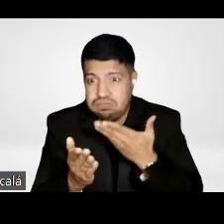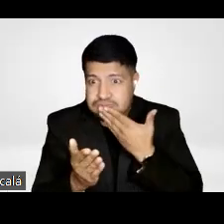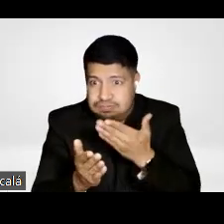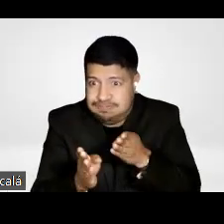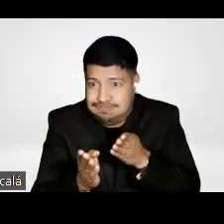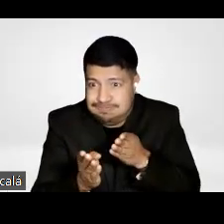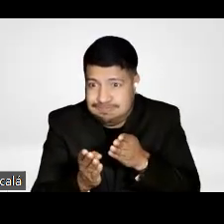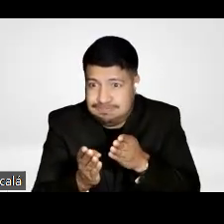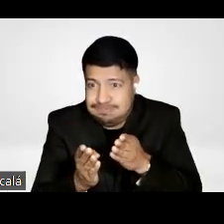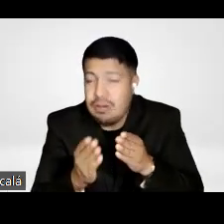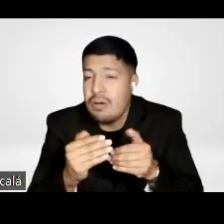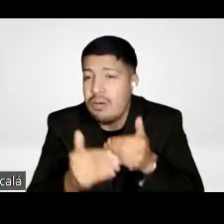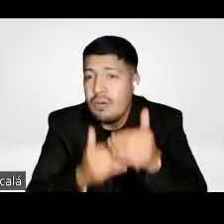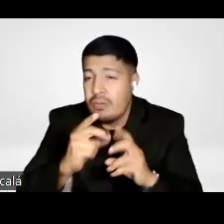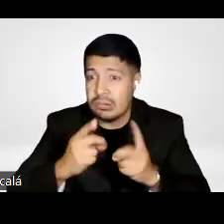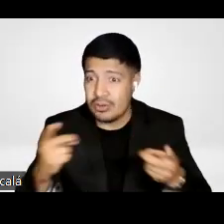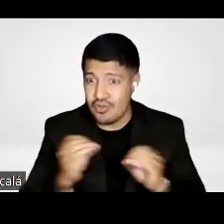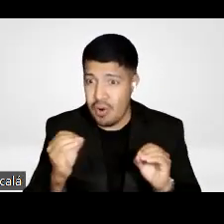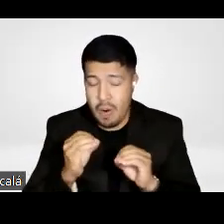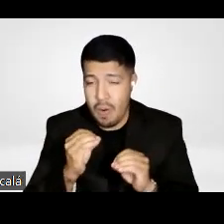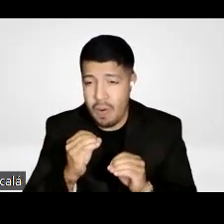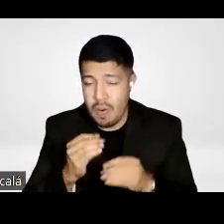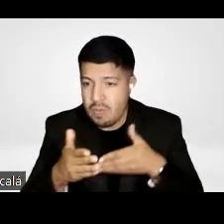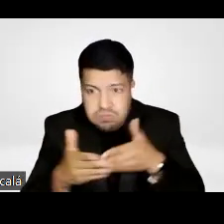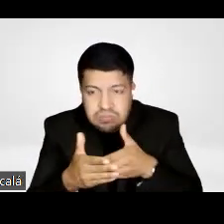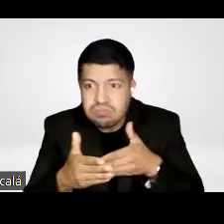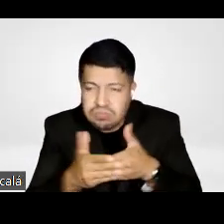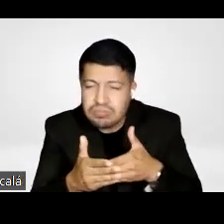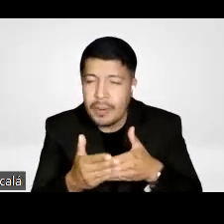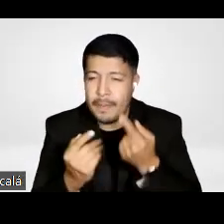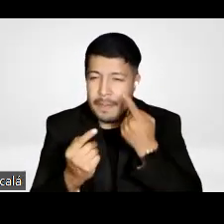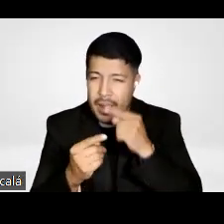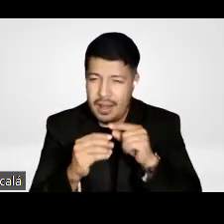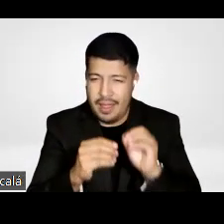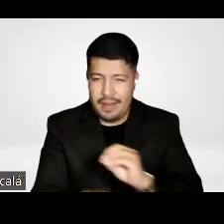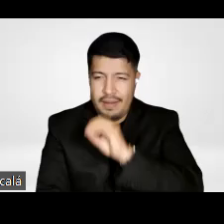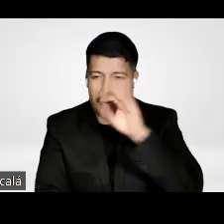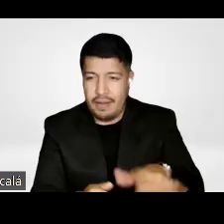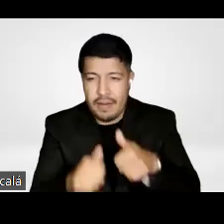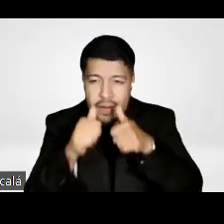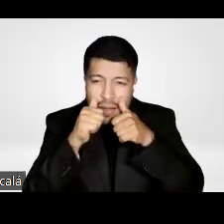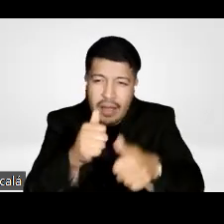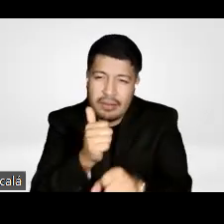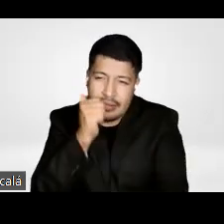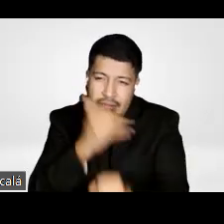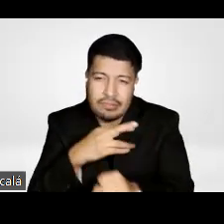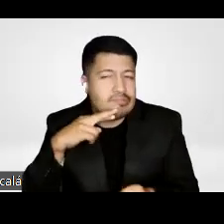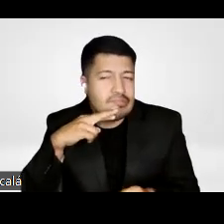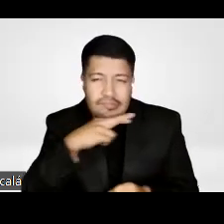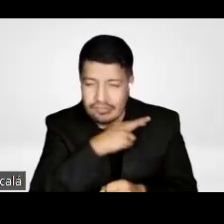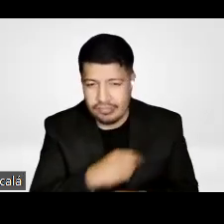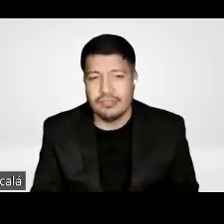para encaminar a los niños hacia la intervención temprana y oportuna que impacten en el pronóstico.